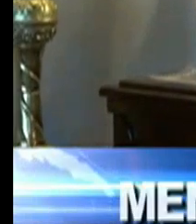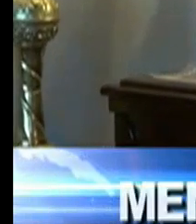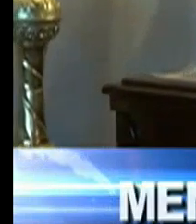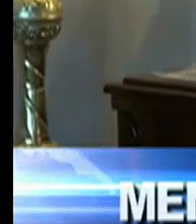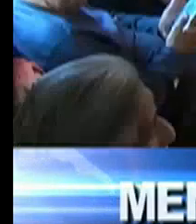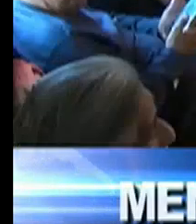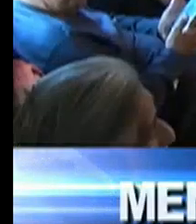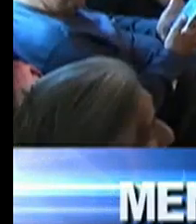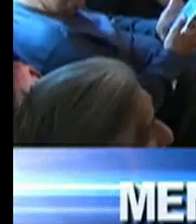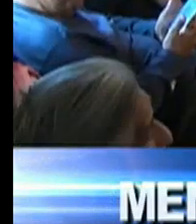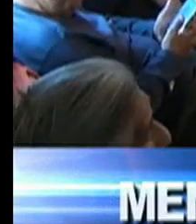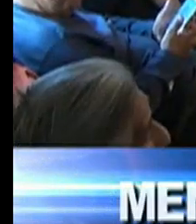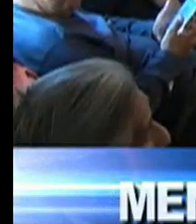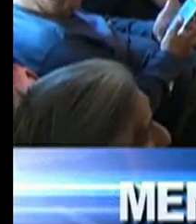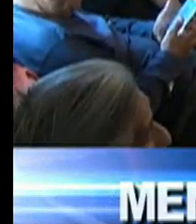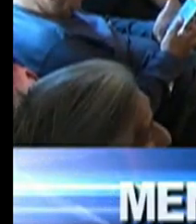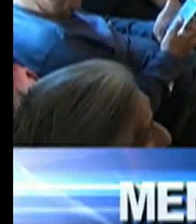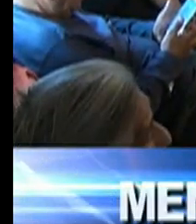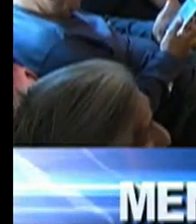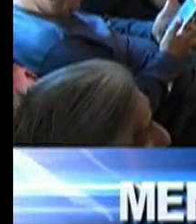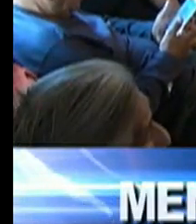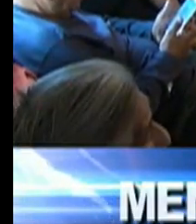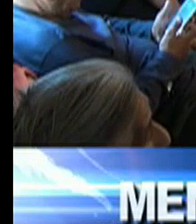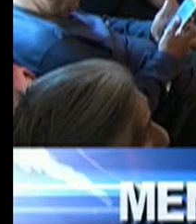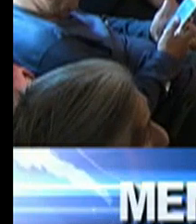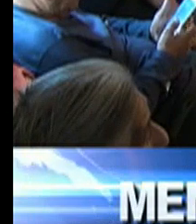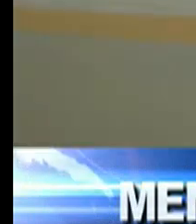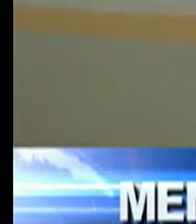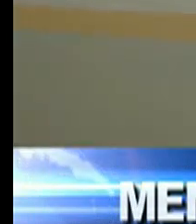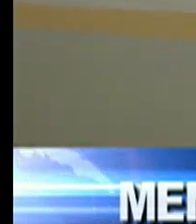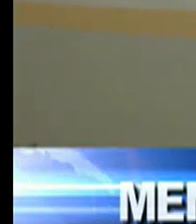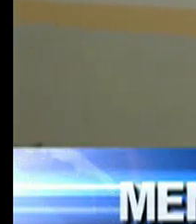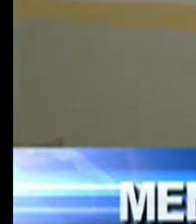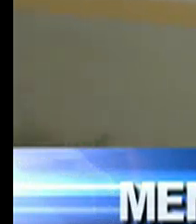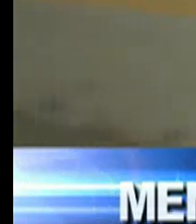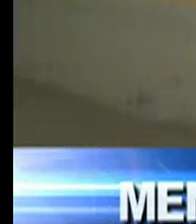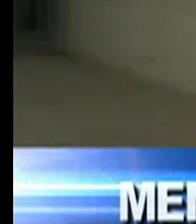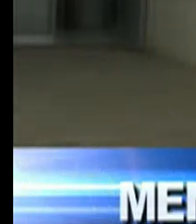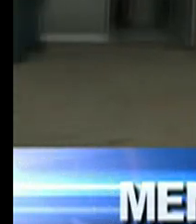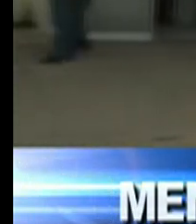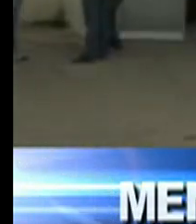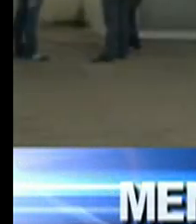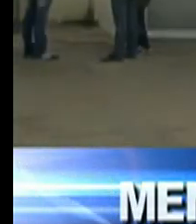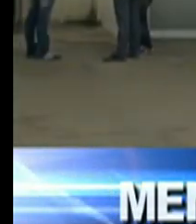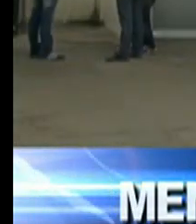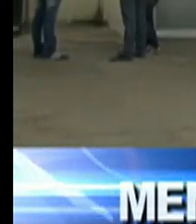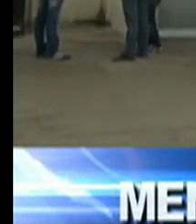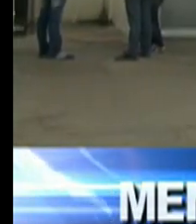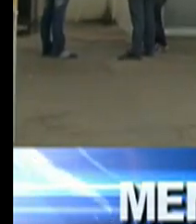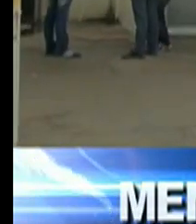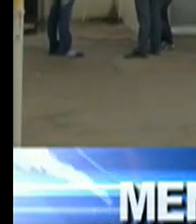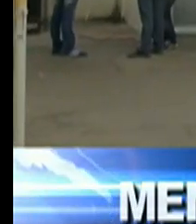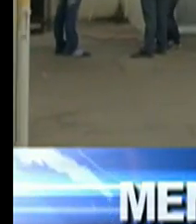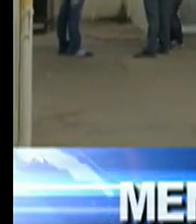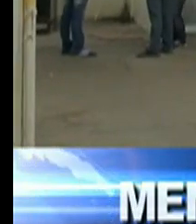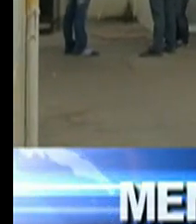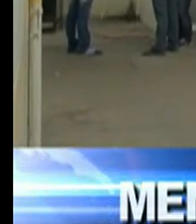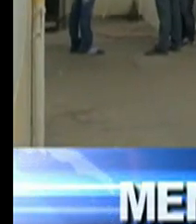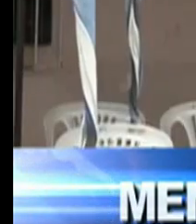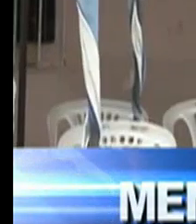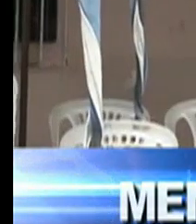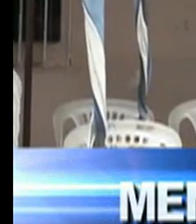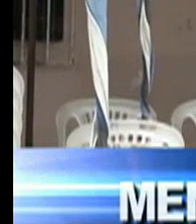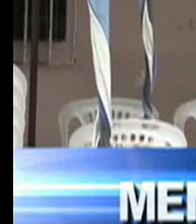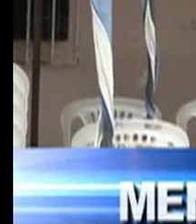Un menor murió atragantado con un snack. Su familia denunció una presunta negligencia médica.